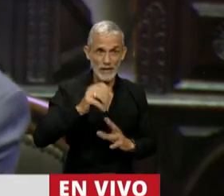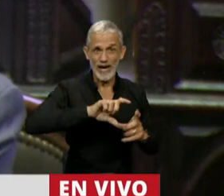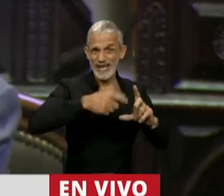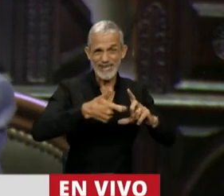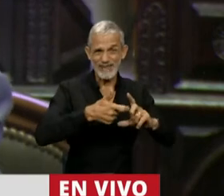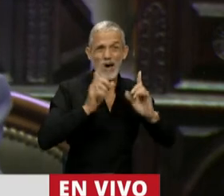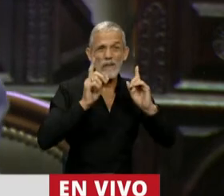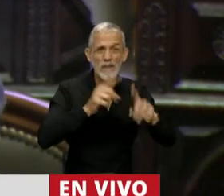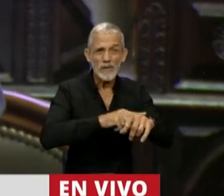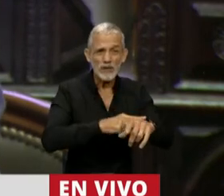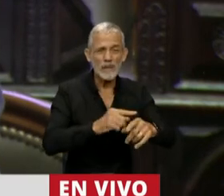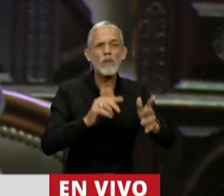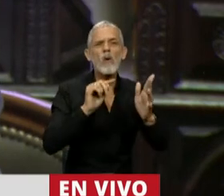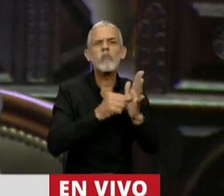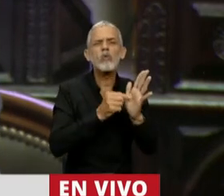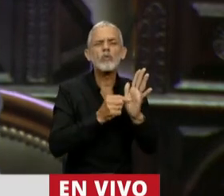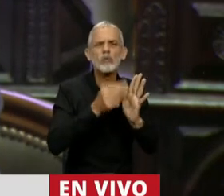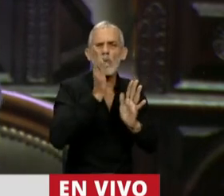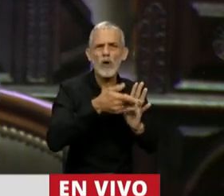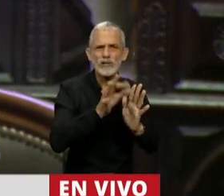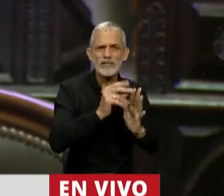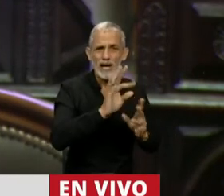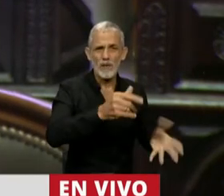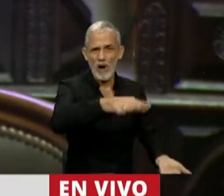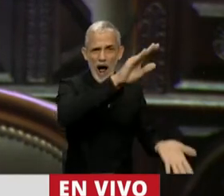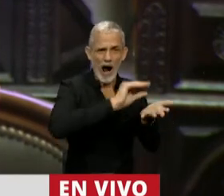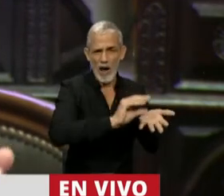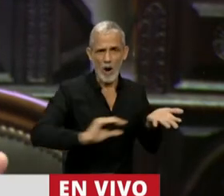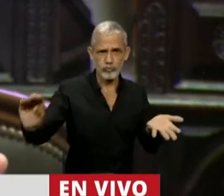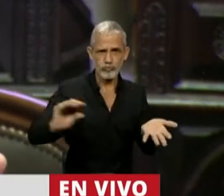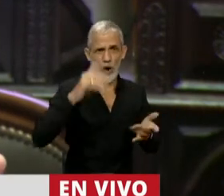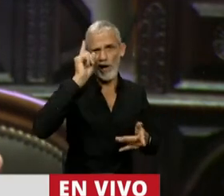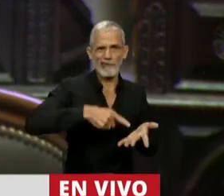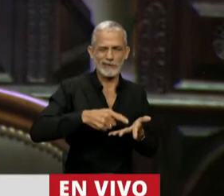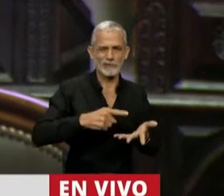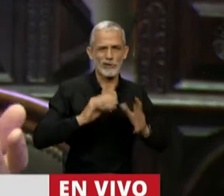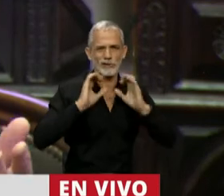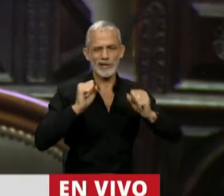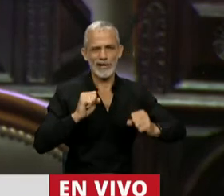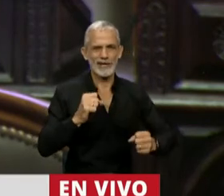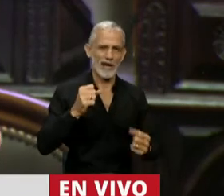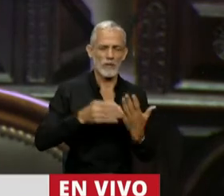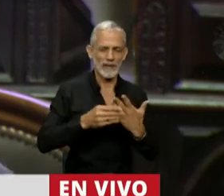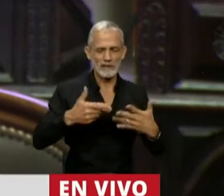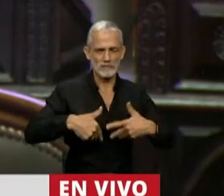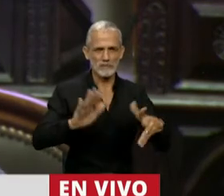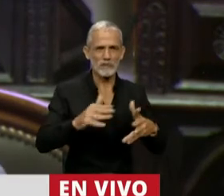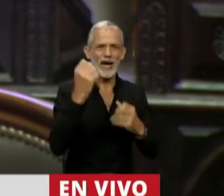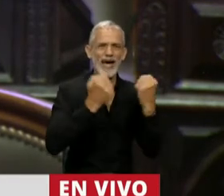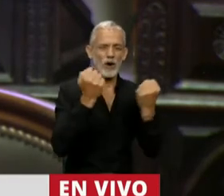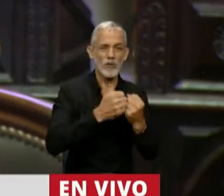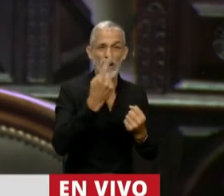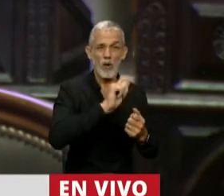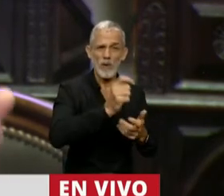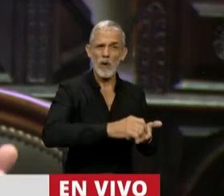transferencia se haga por puntos de coparticipación y no por la decisión del Secretario de Hacienda que, insisto, un mes se